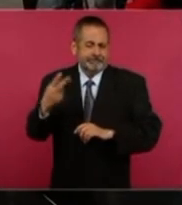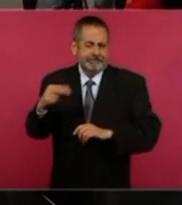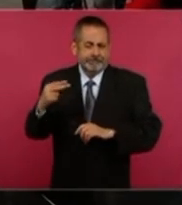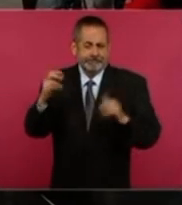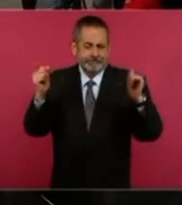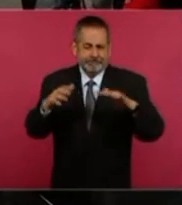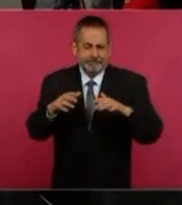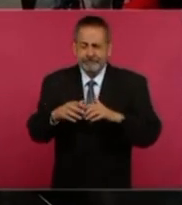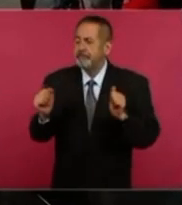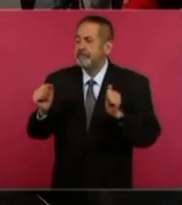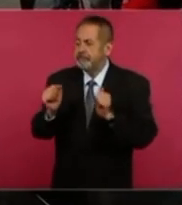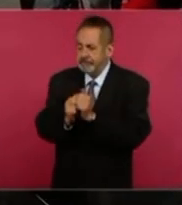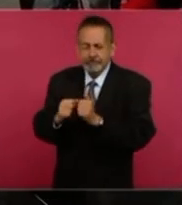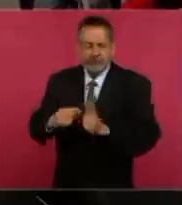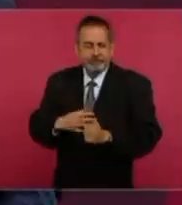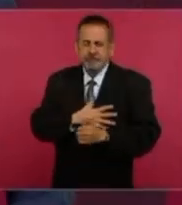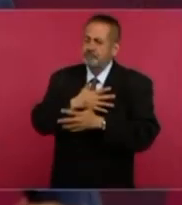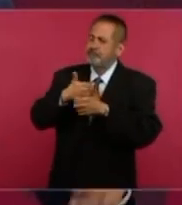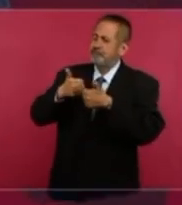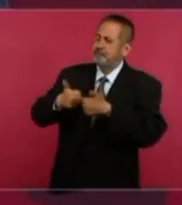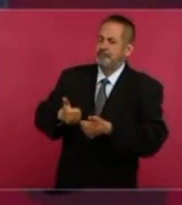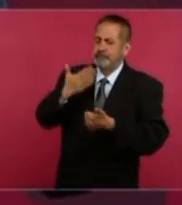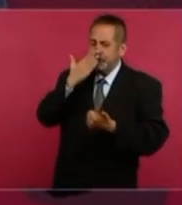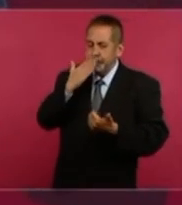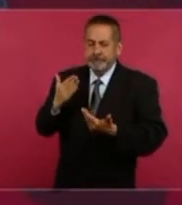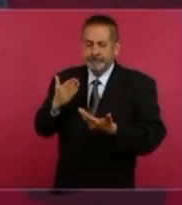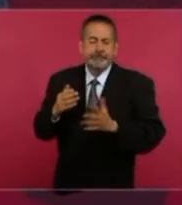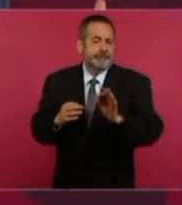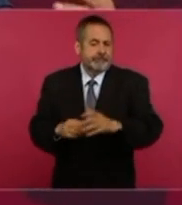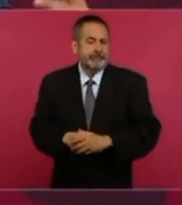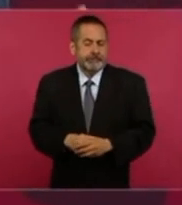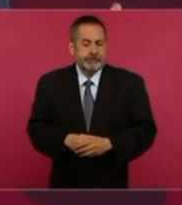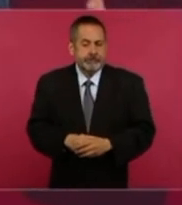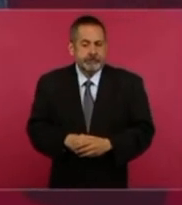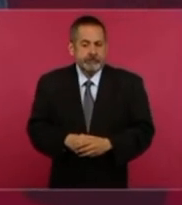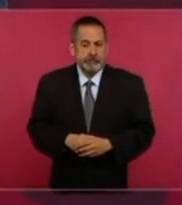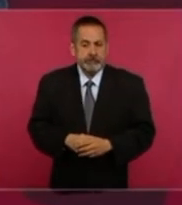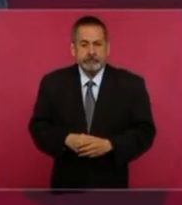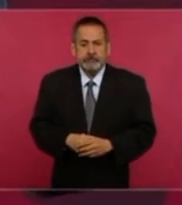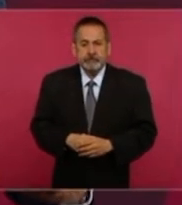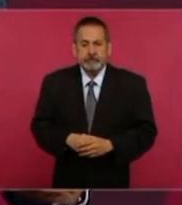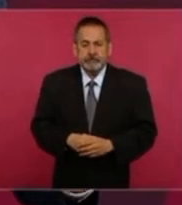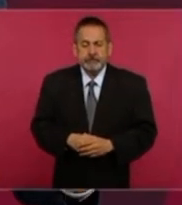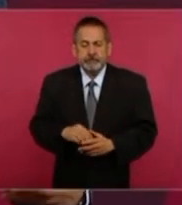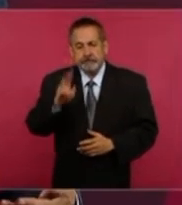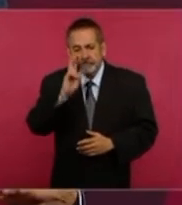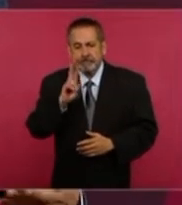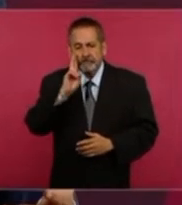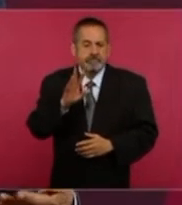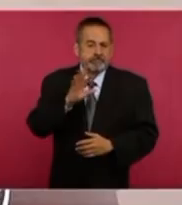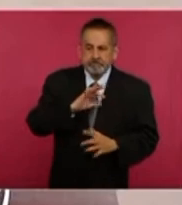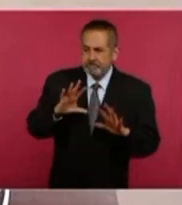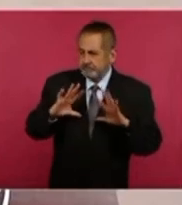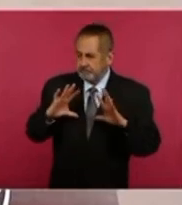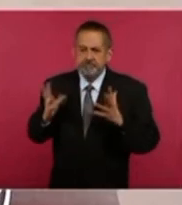con bienestar. Entonces, a ver, ¿qué podemos hacer